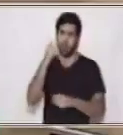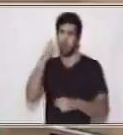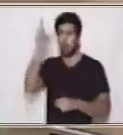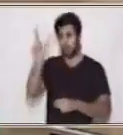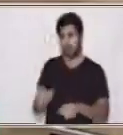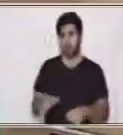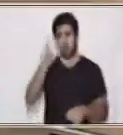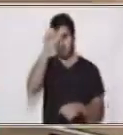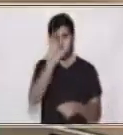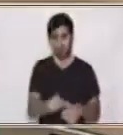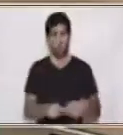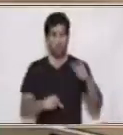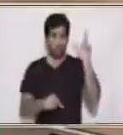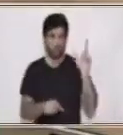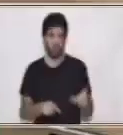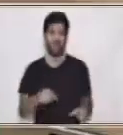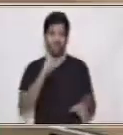pensamiento,